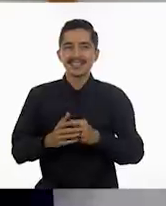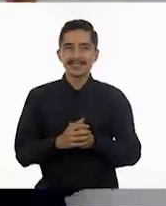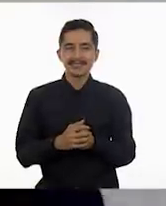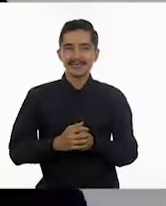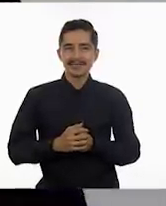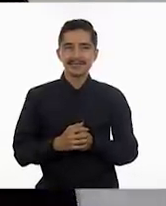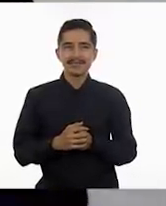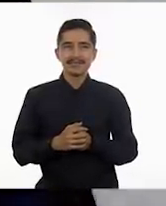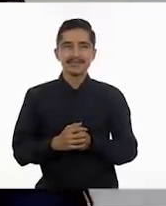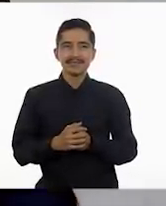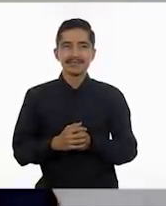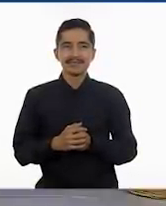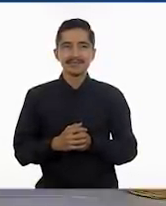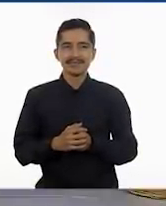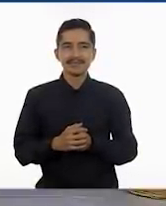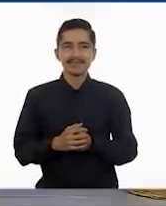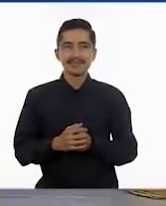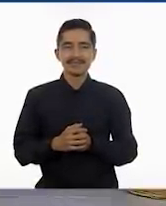Niña.